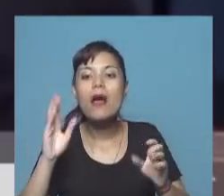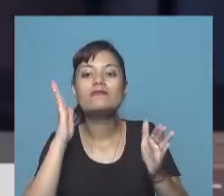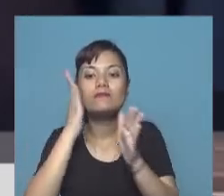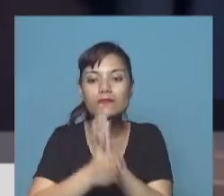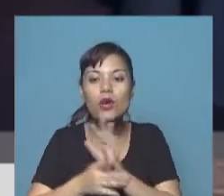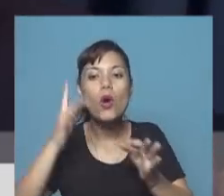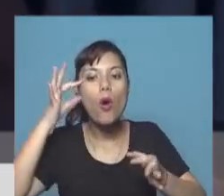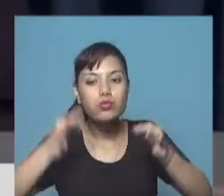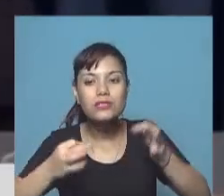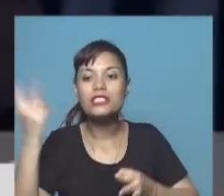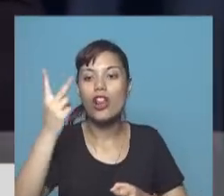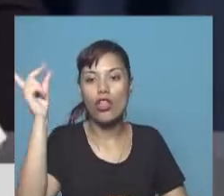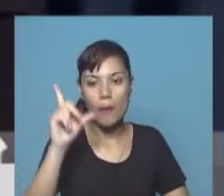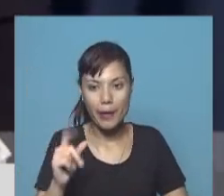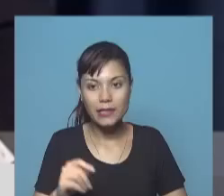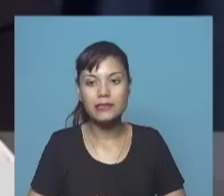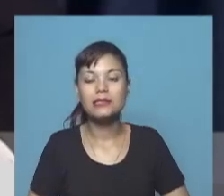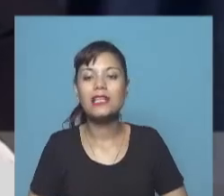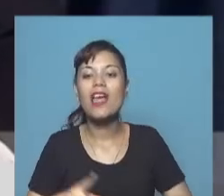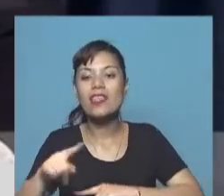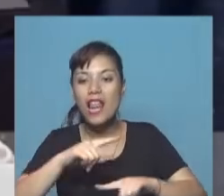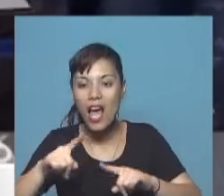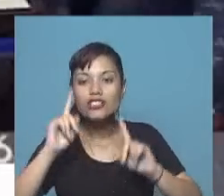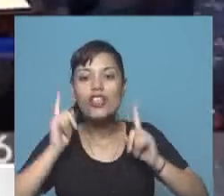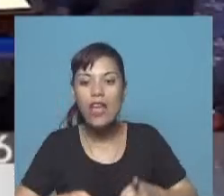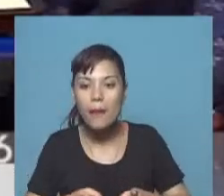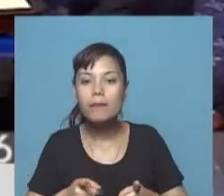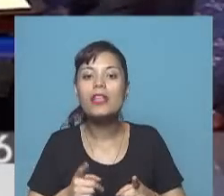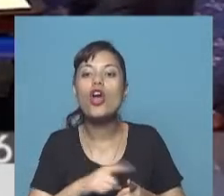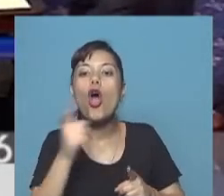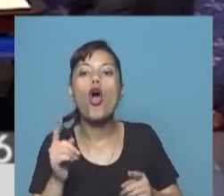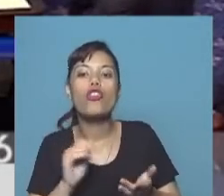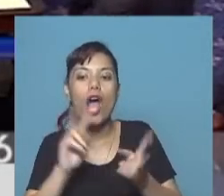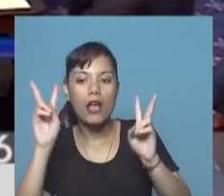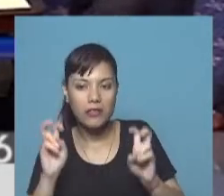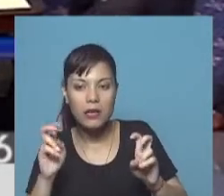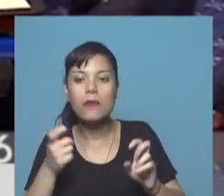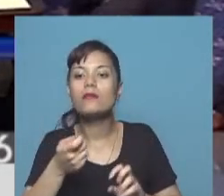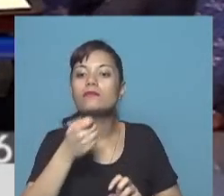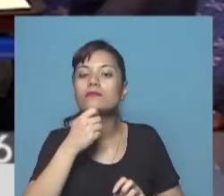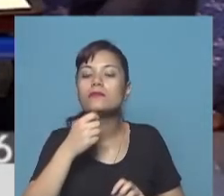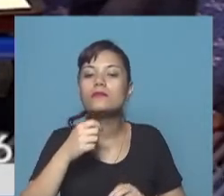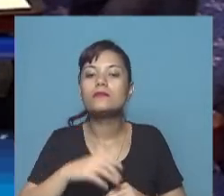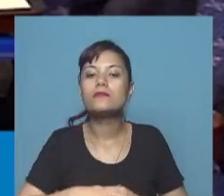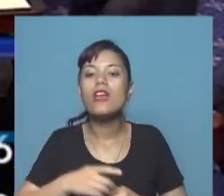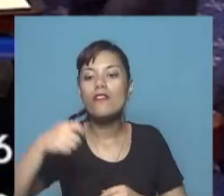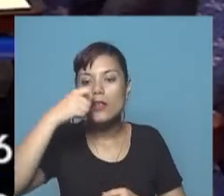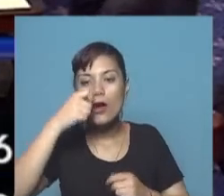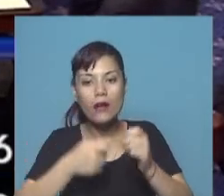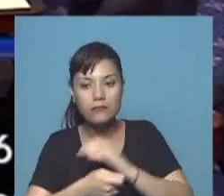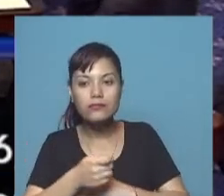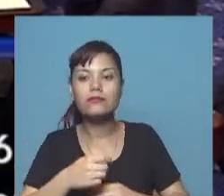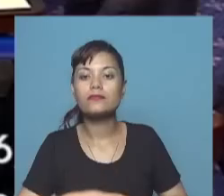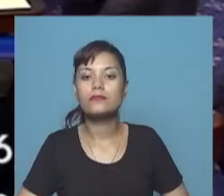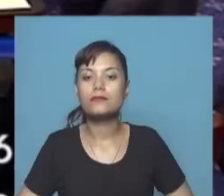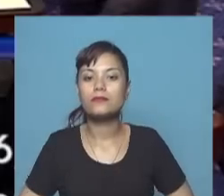de la justicia de ambos países. Las delegaciones también abordaron otros asuntos como el terrorismo y el narcotráfico.